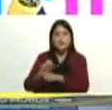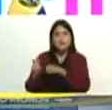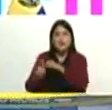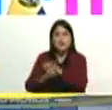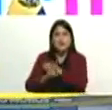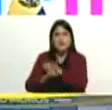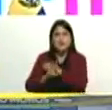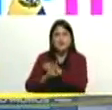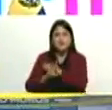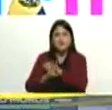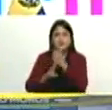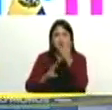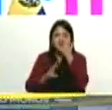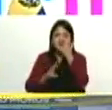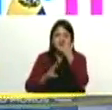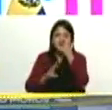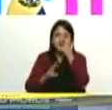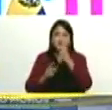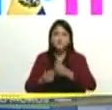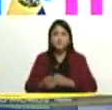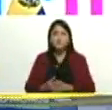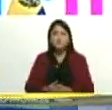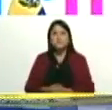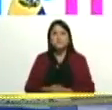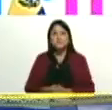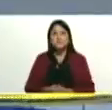Creo que uno de los elementos más importantes, Ral,